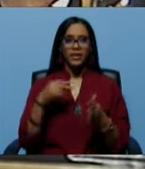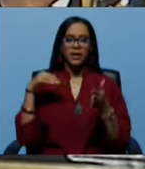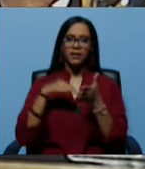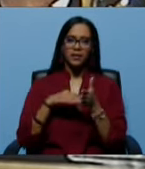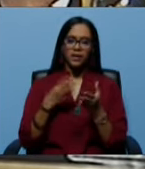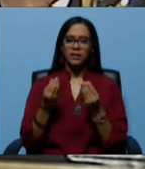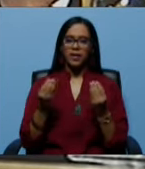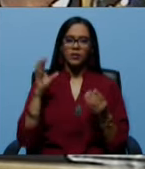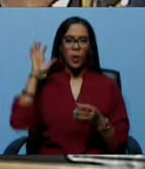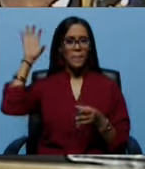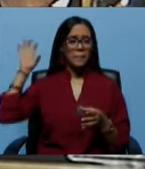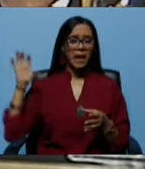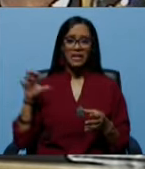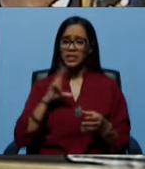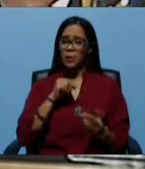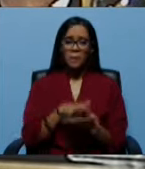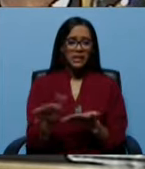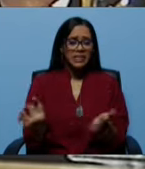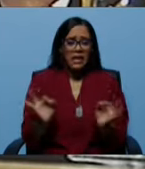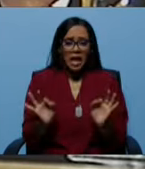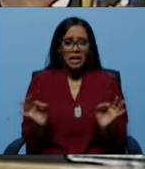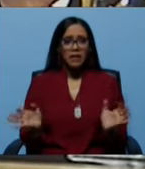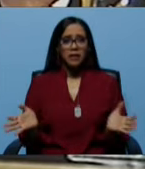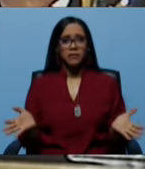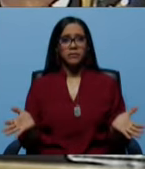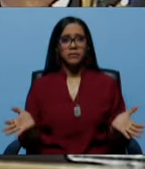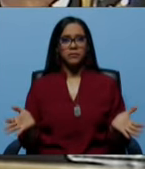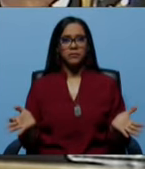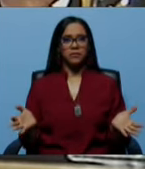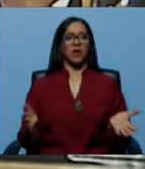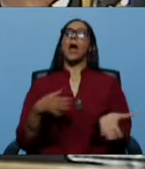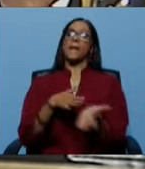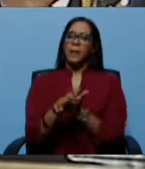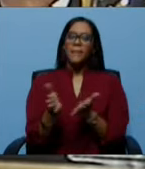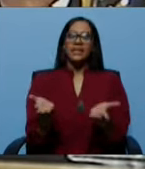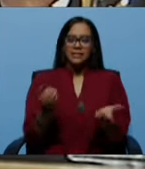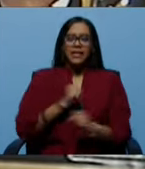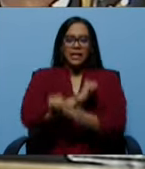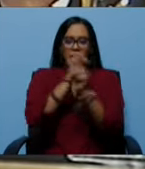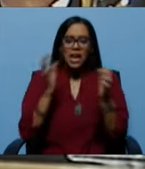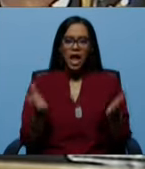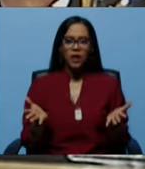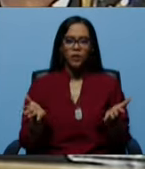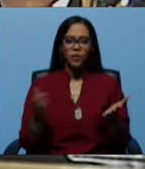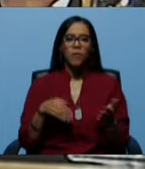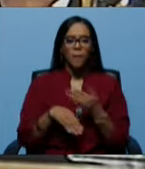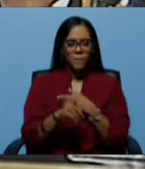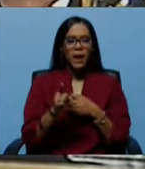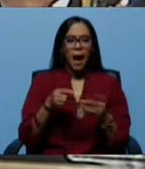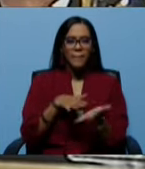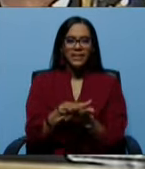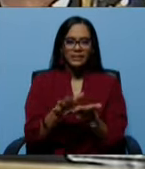tantos países y no ocurre nada. Bueno, va a ocurrir, sin duda, va a ocurrir, ¿no? Va a ocurrir,